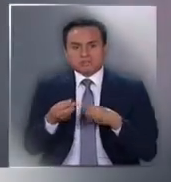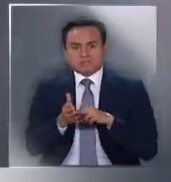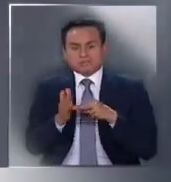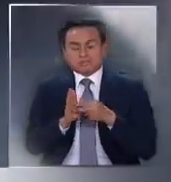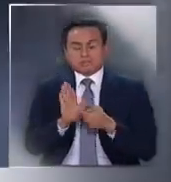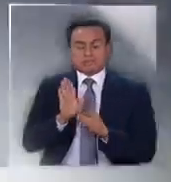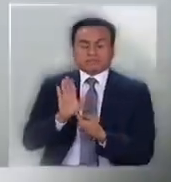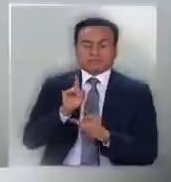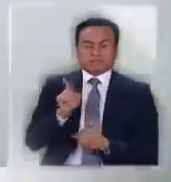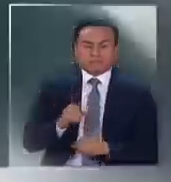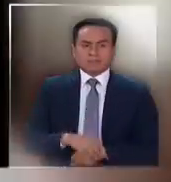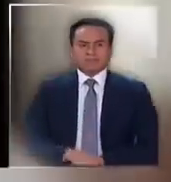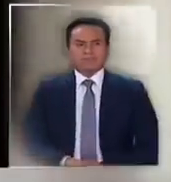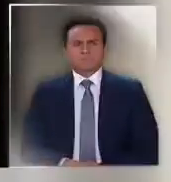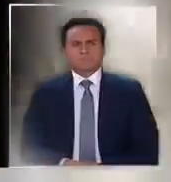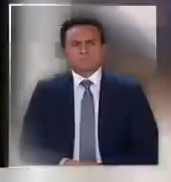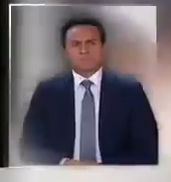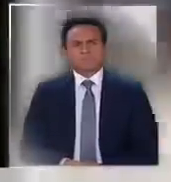en esto.